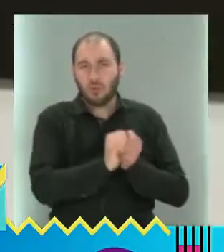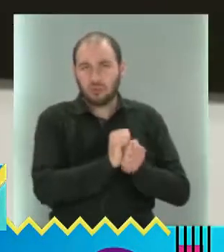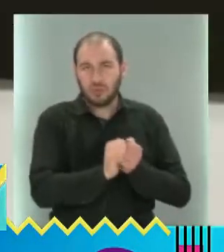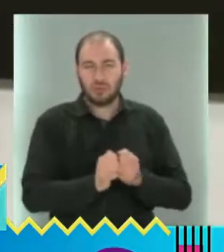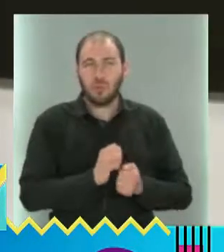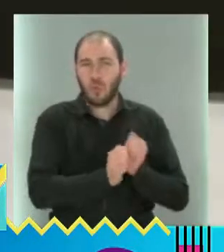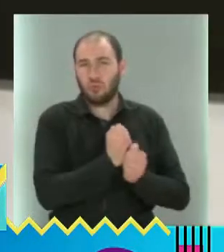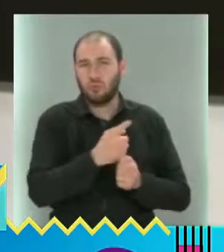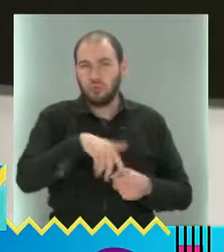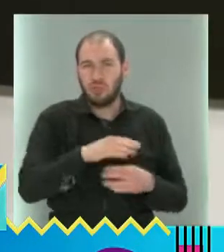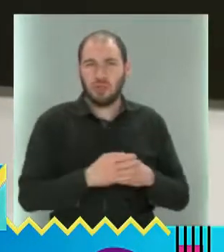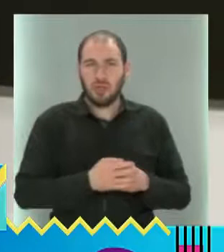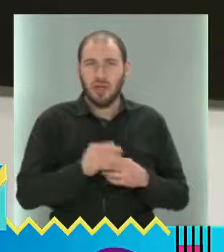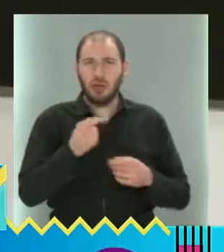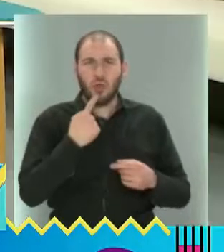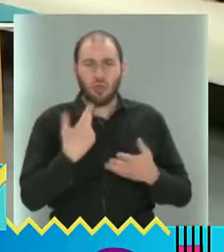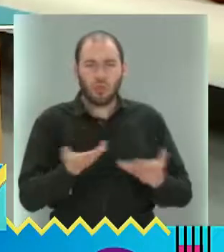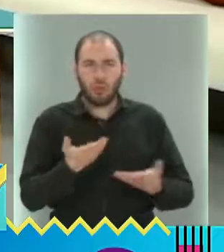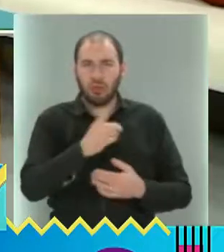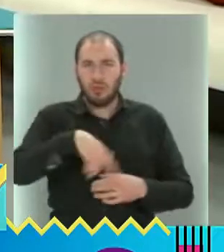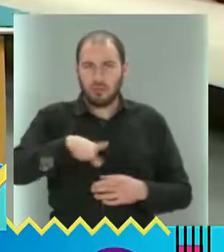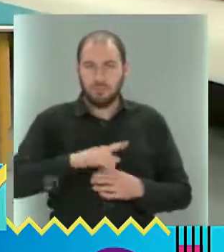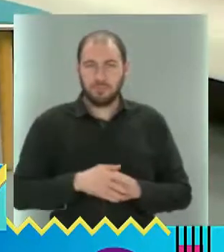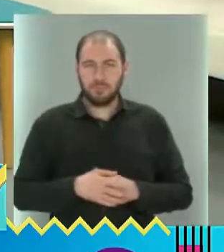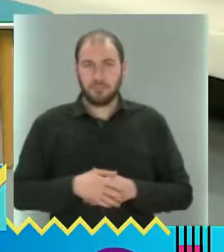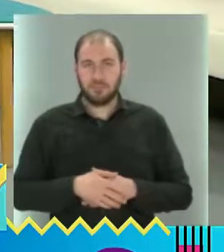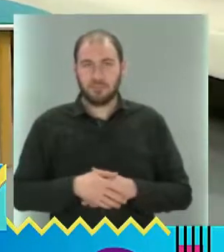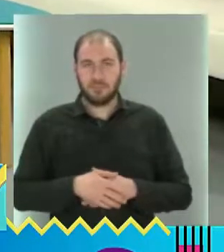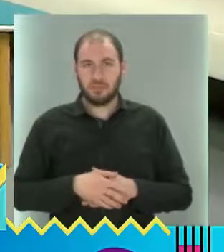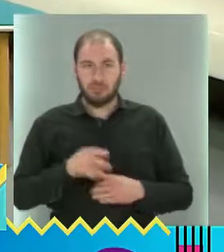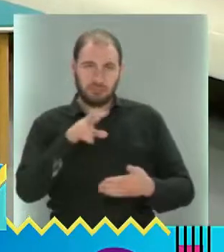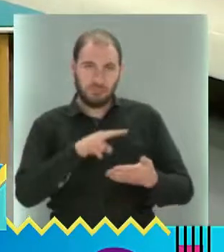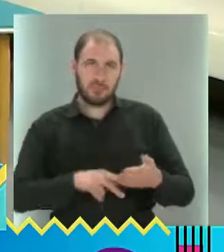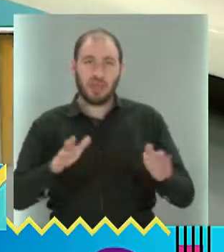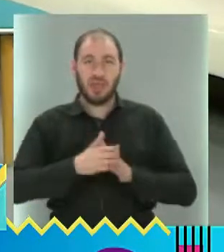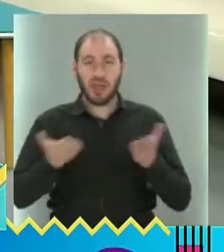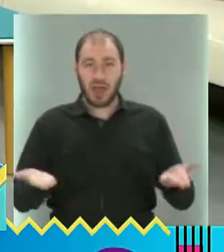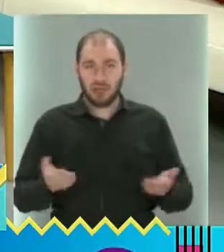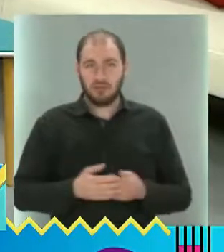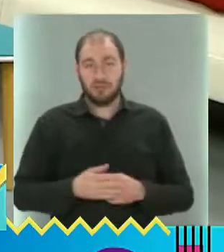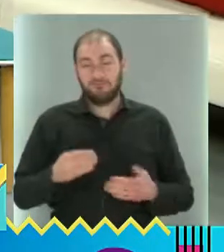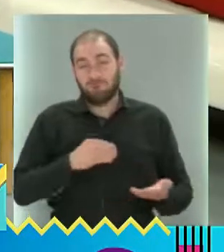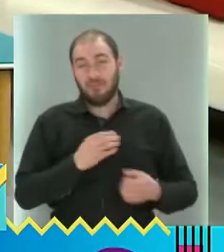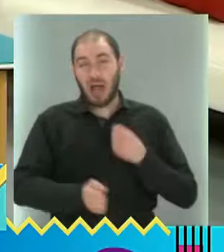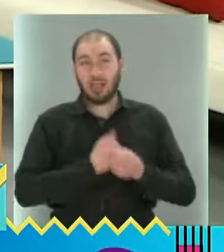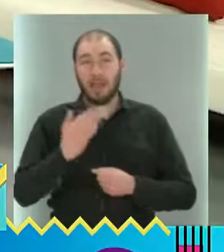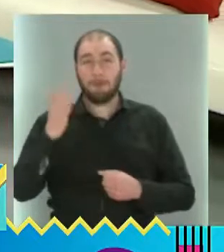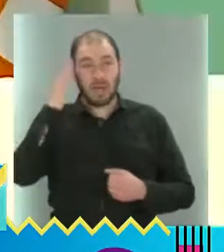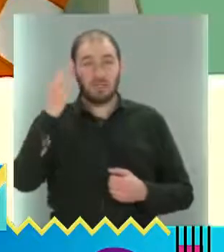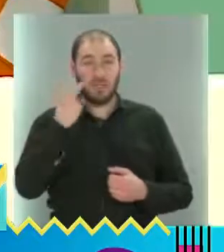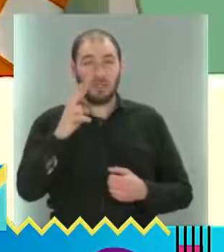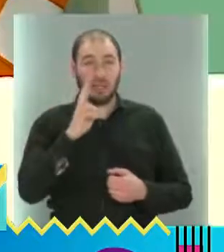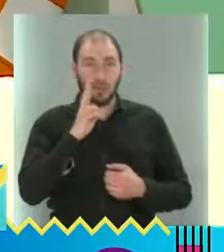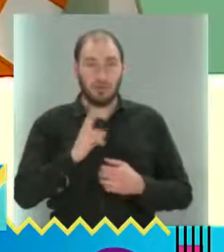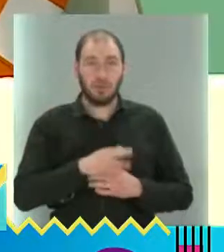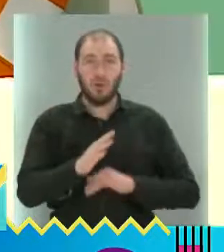la producción. ¿Qué especulaciones haces vos, Gisela? Leyendo los diarios, bueno, desgraciadamente hasta marzo del 2019 es lo